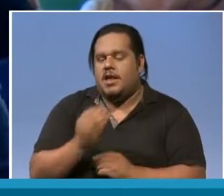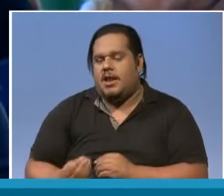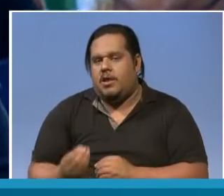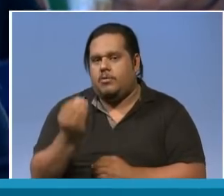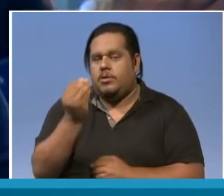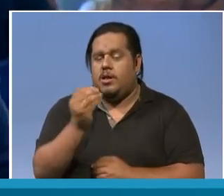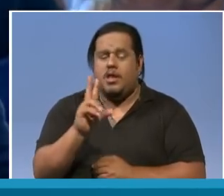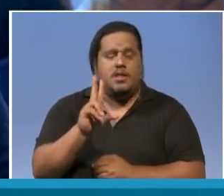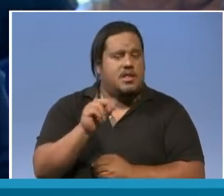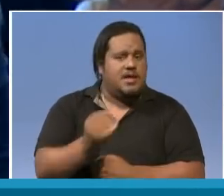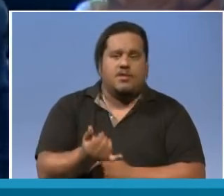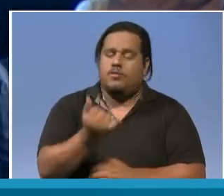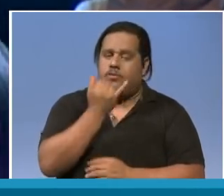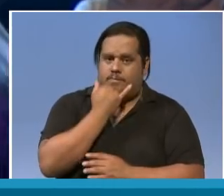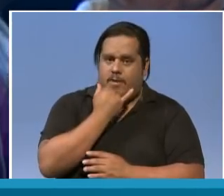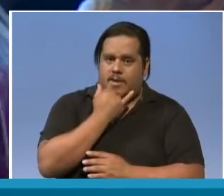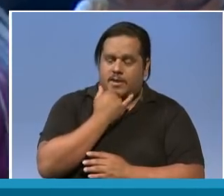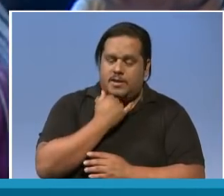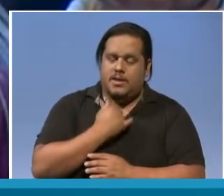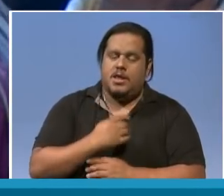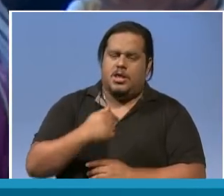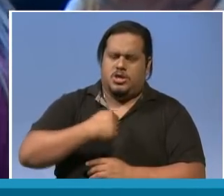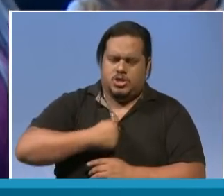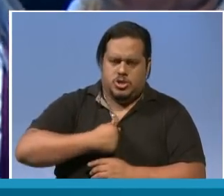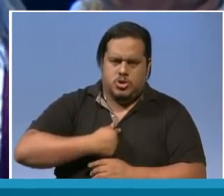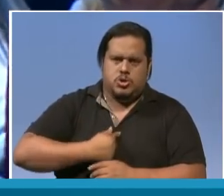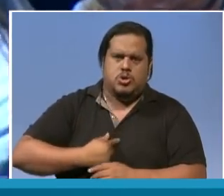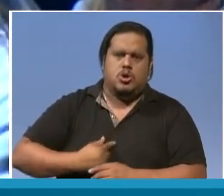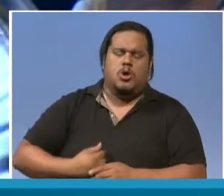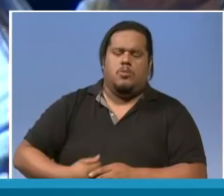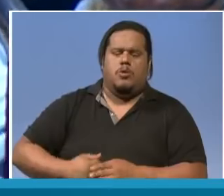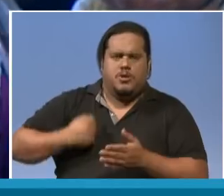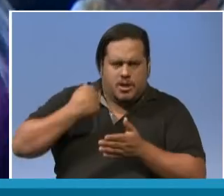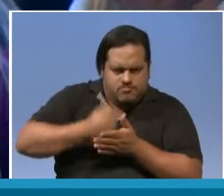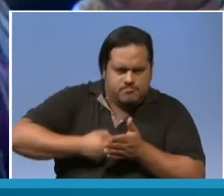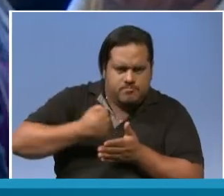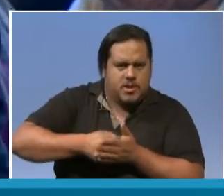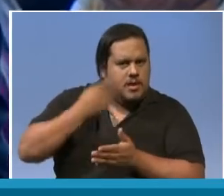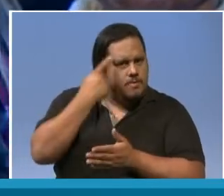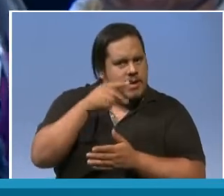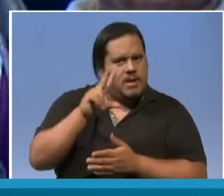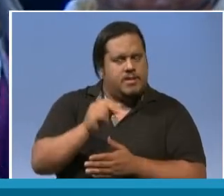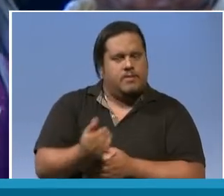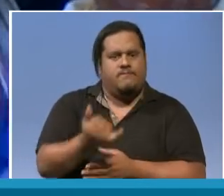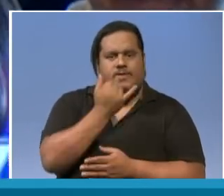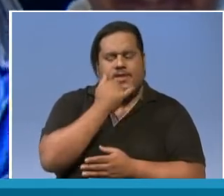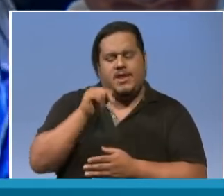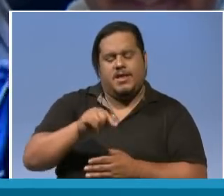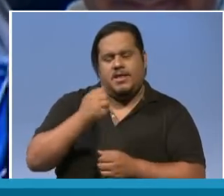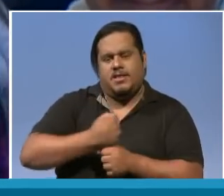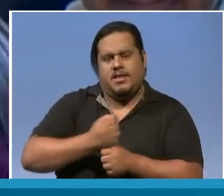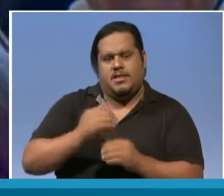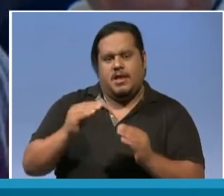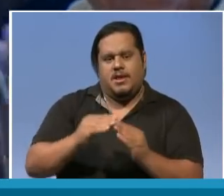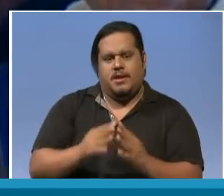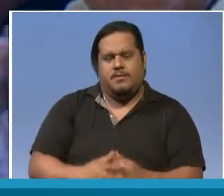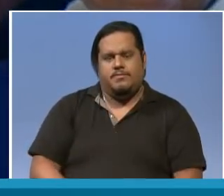falle, no nos falle. Y lucharé para no fallar en esta tarea.